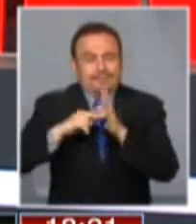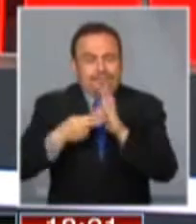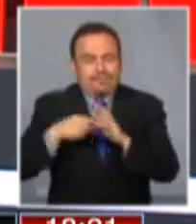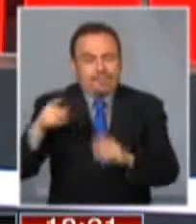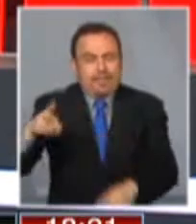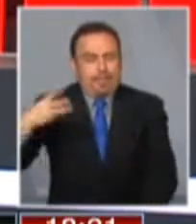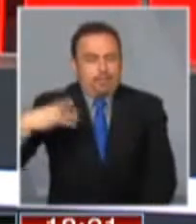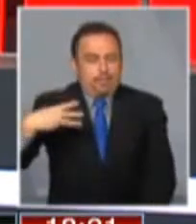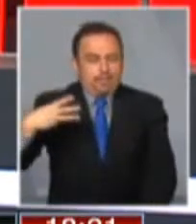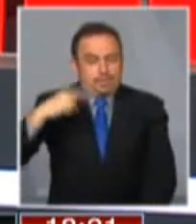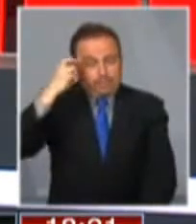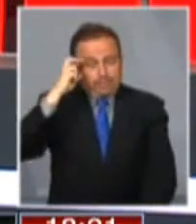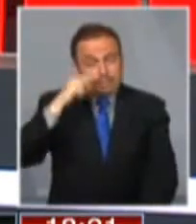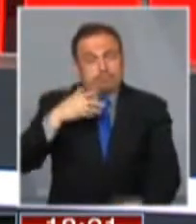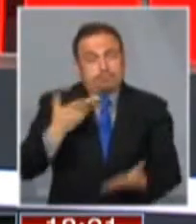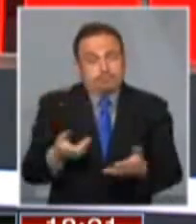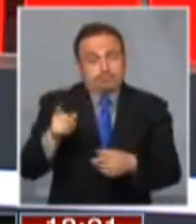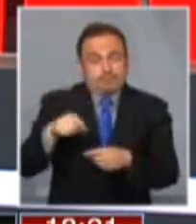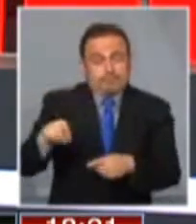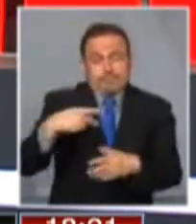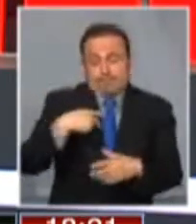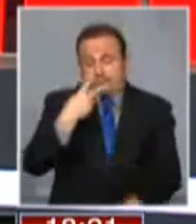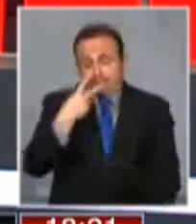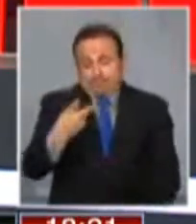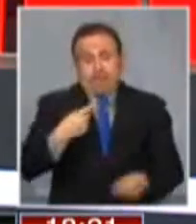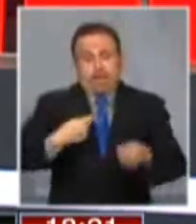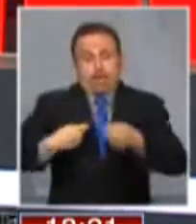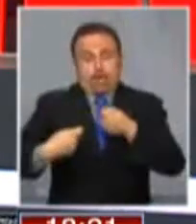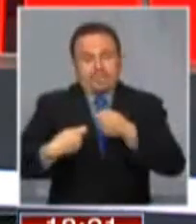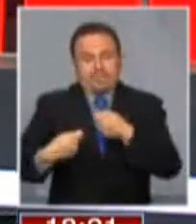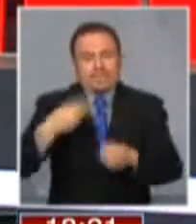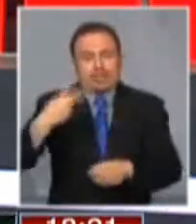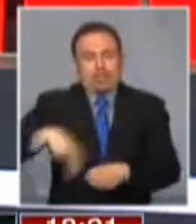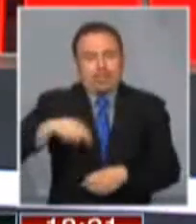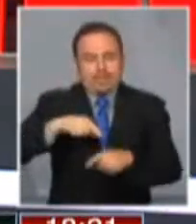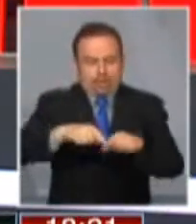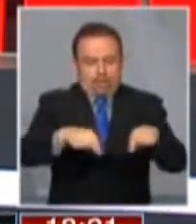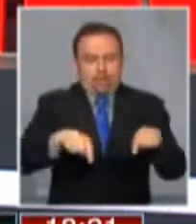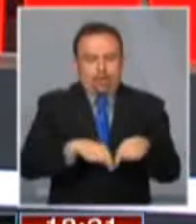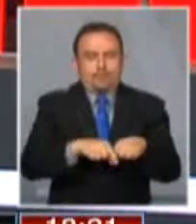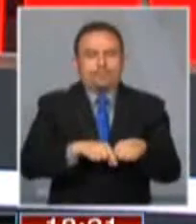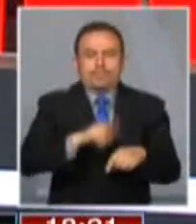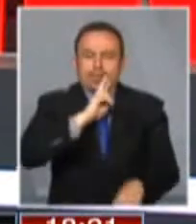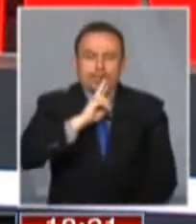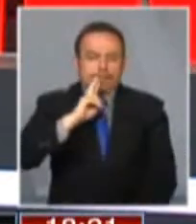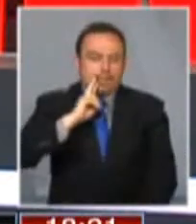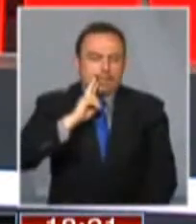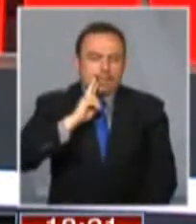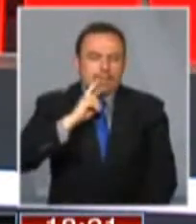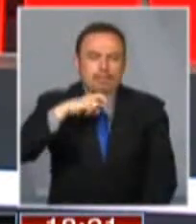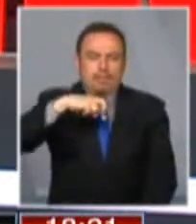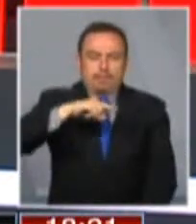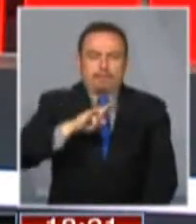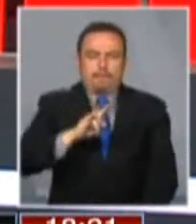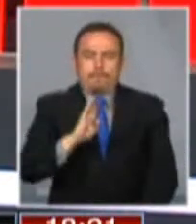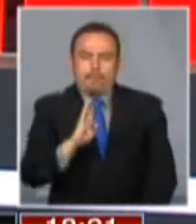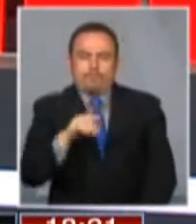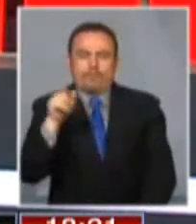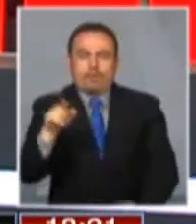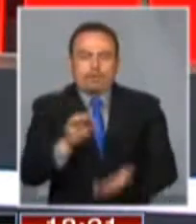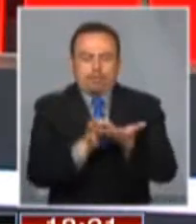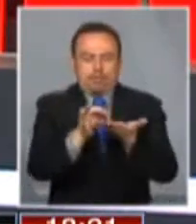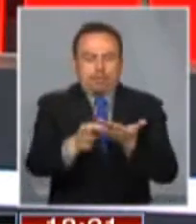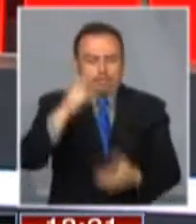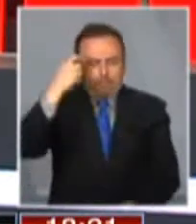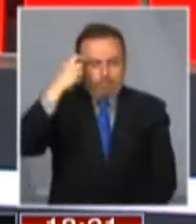la municipalidad, bueno, y estamos viendo a los comerciantes, dueños de locales, de restaurantes, de pubs en la comuna de